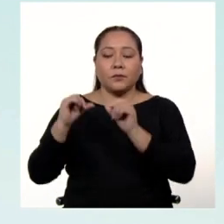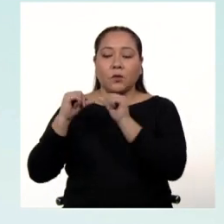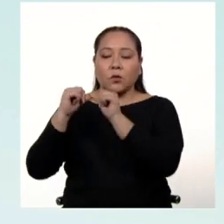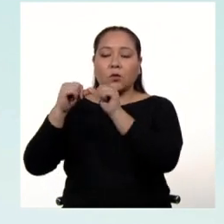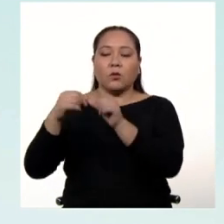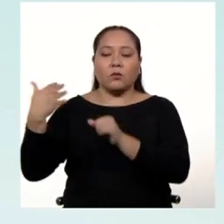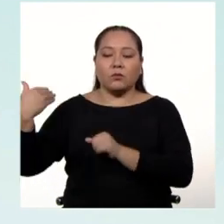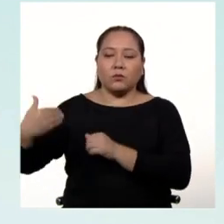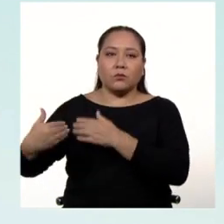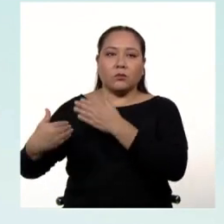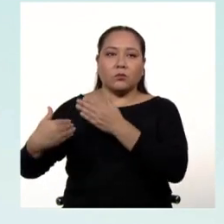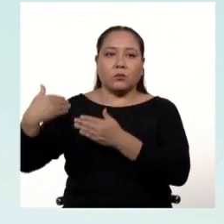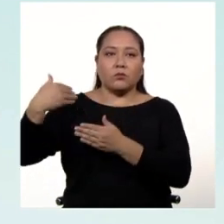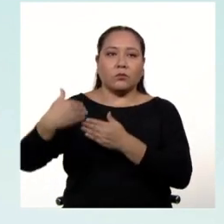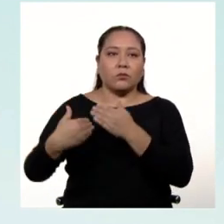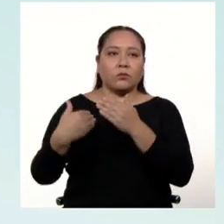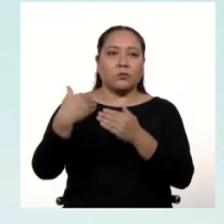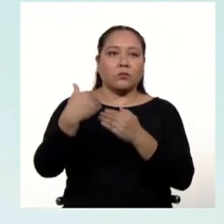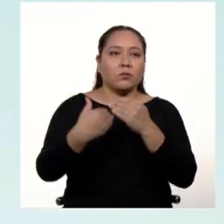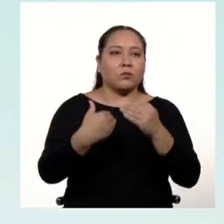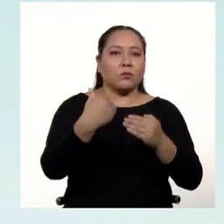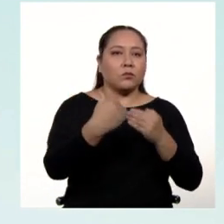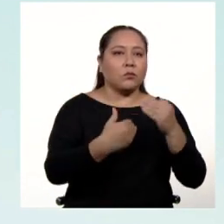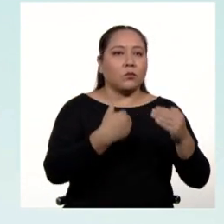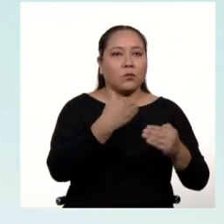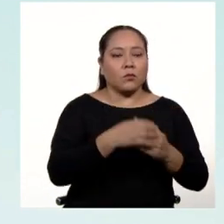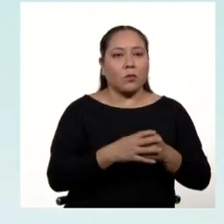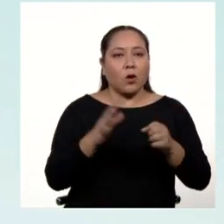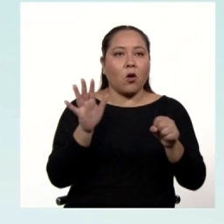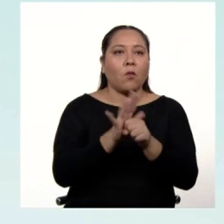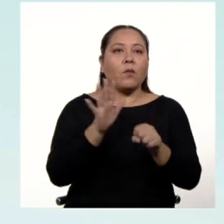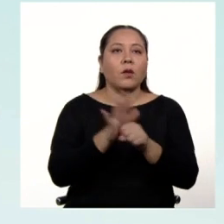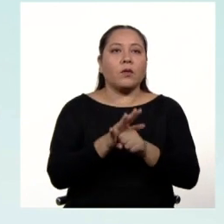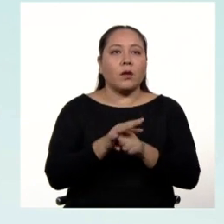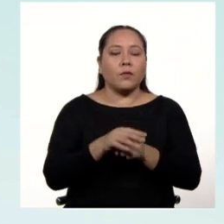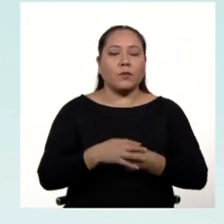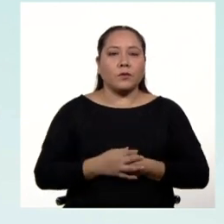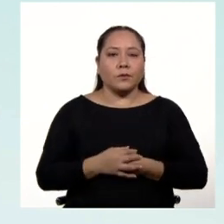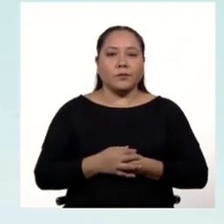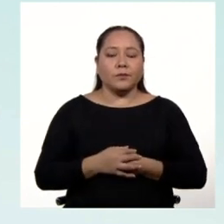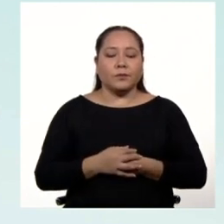Continuamos de esta forma para todos los términos y completamos la tabla.